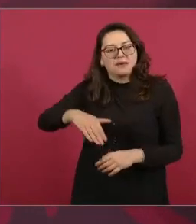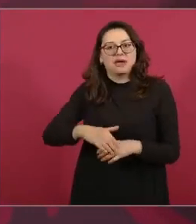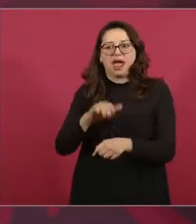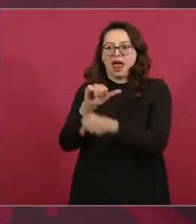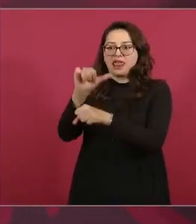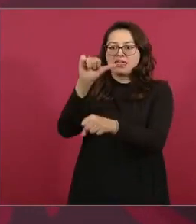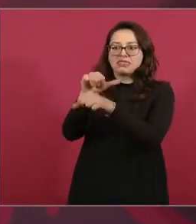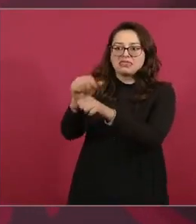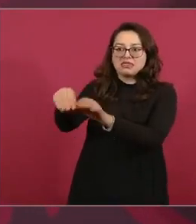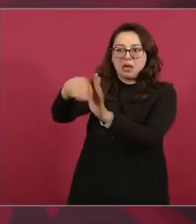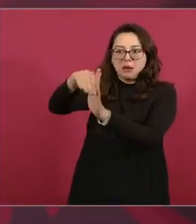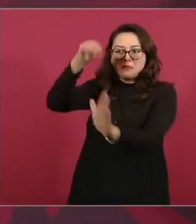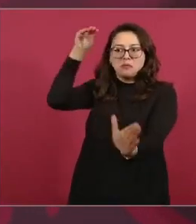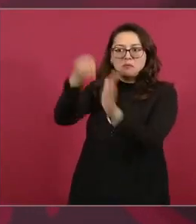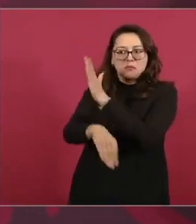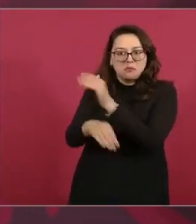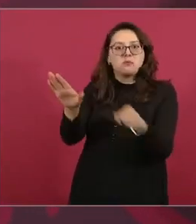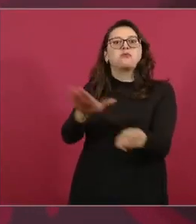que para que